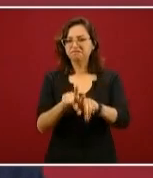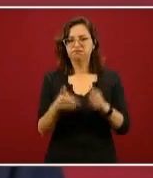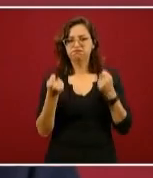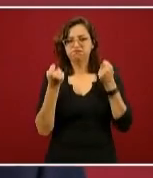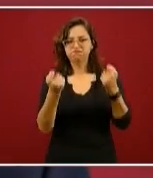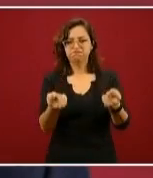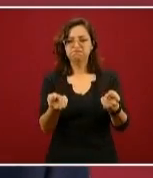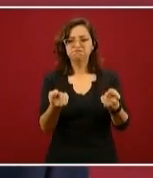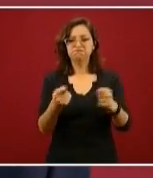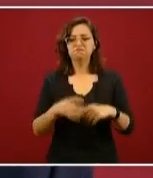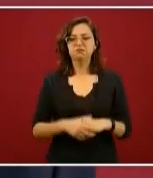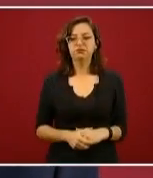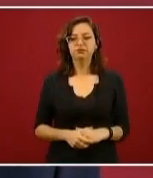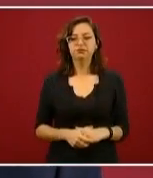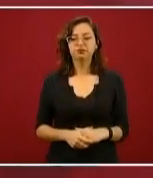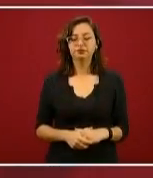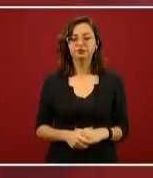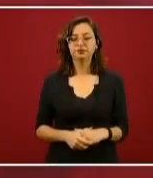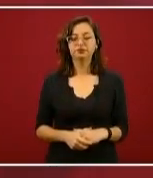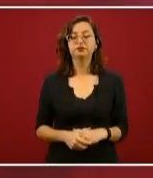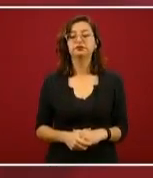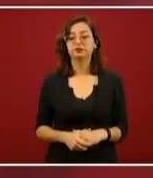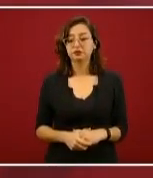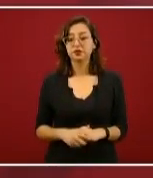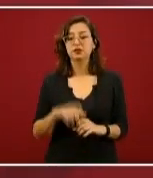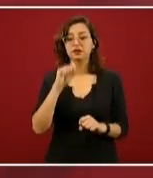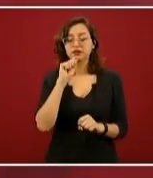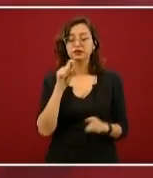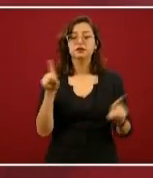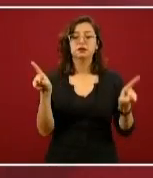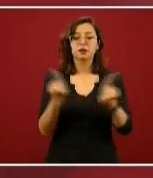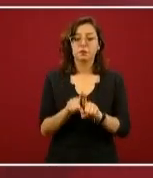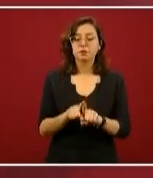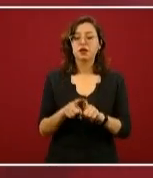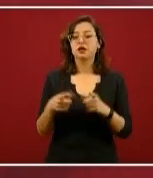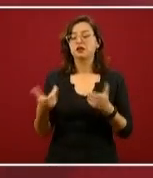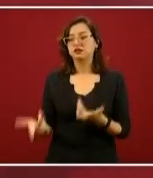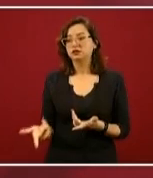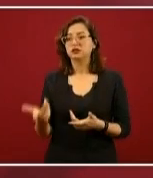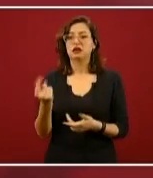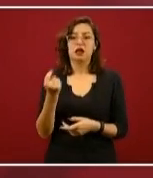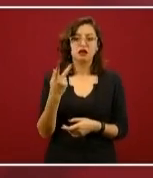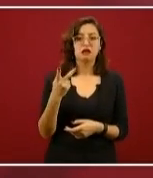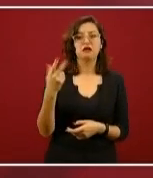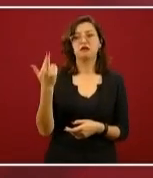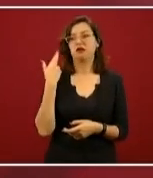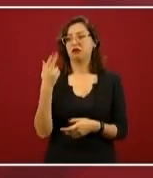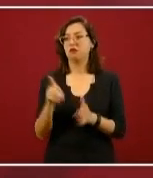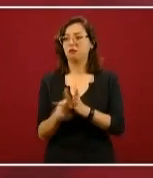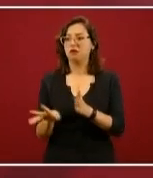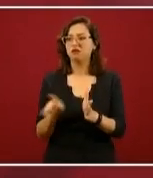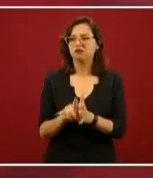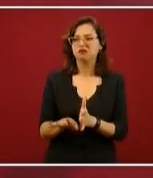podido enfrentar el amarillismo de algunos medios de comunicación,